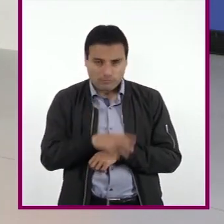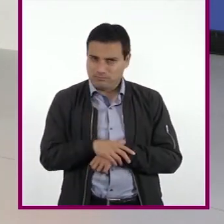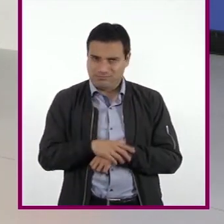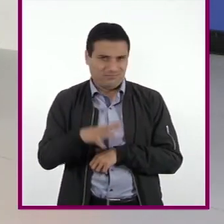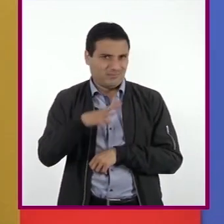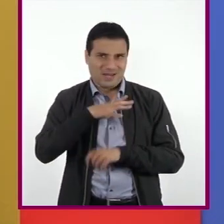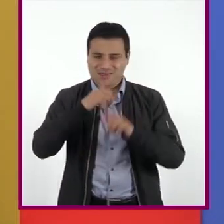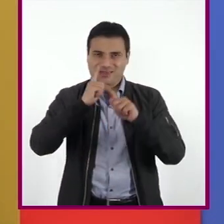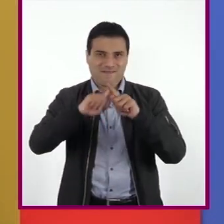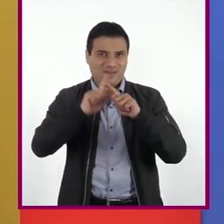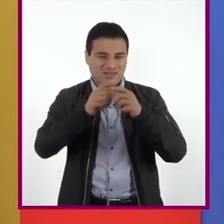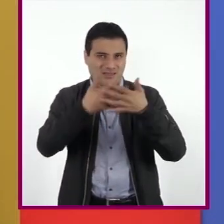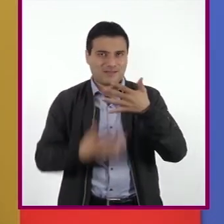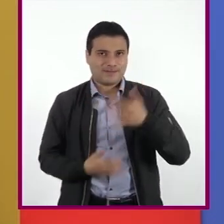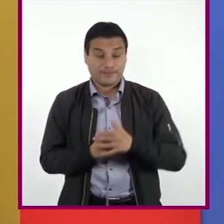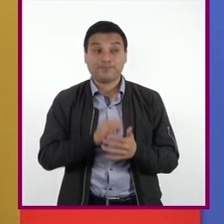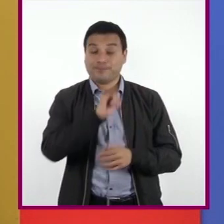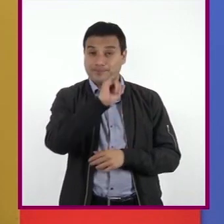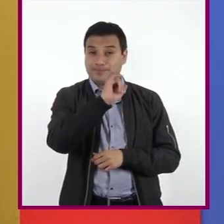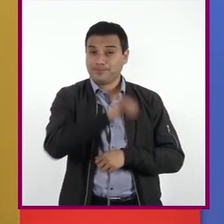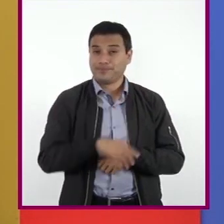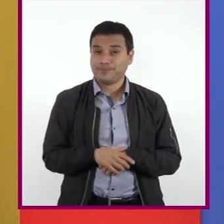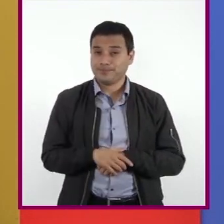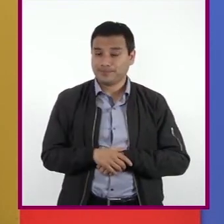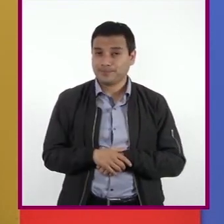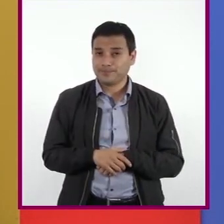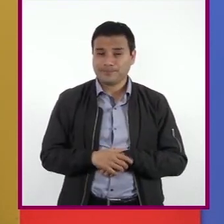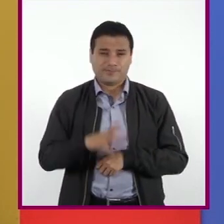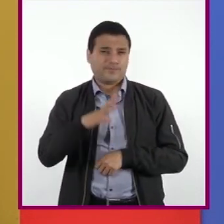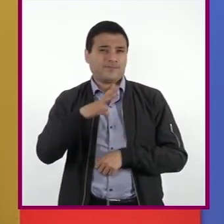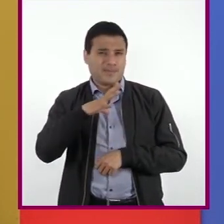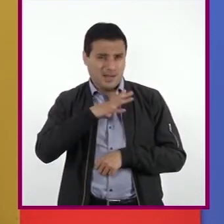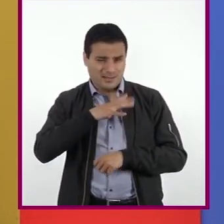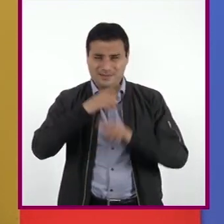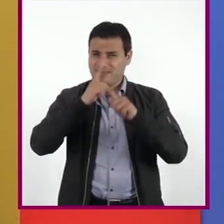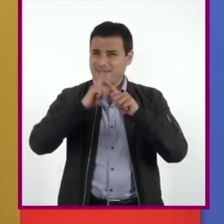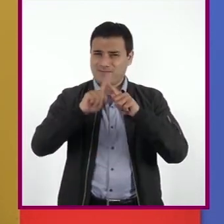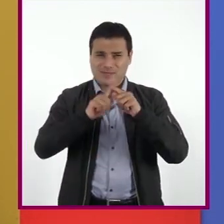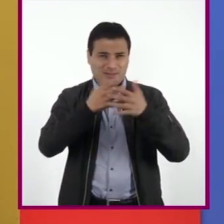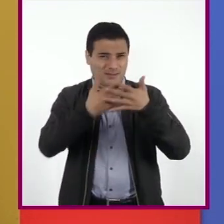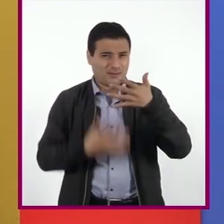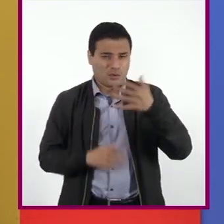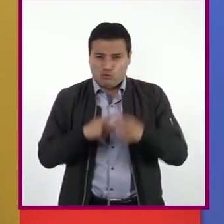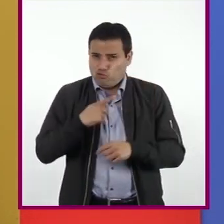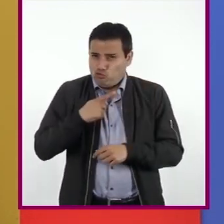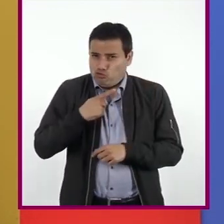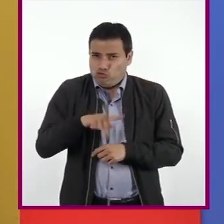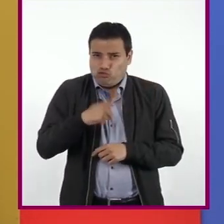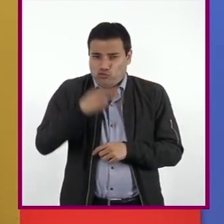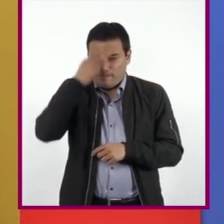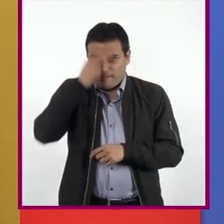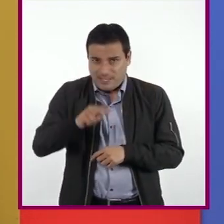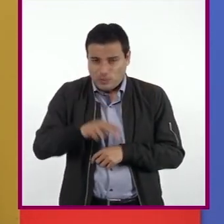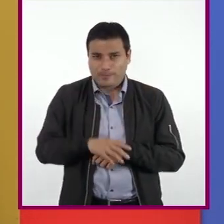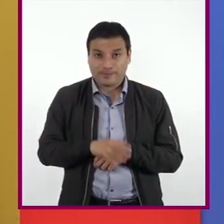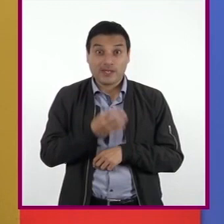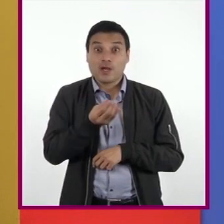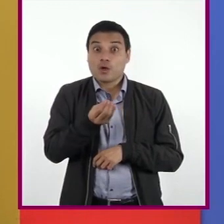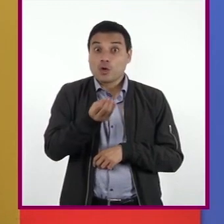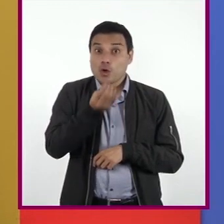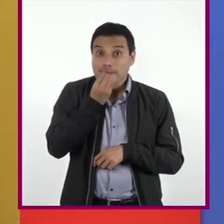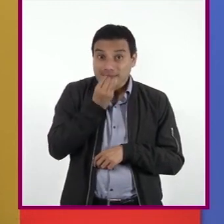aporta. En efecto, existen más ámbitos donde nuestra riqueza natural aporta, además de lo